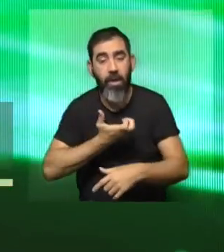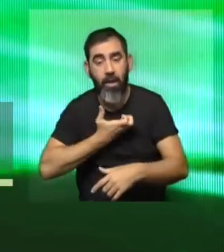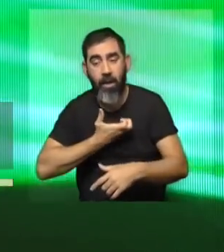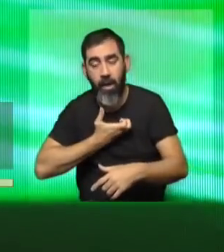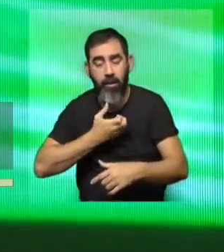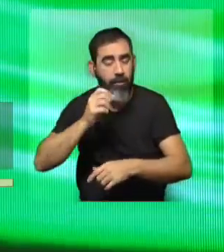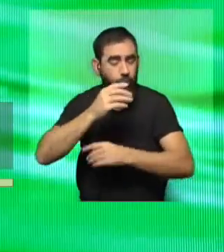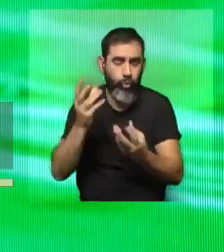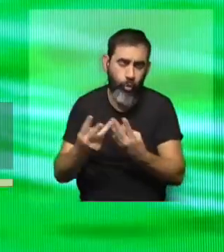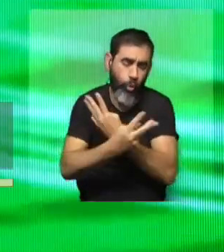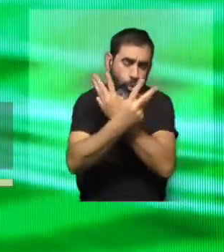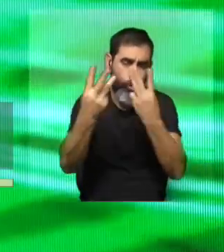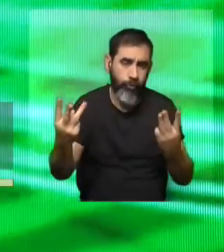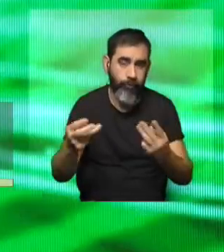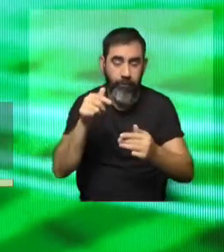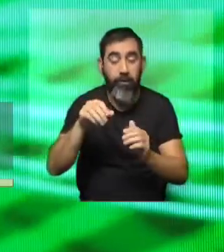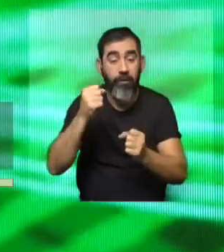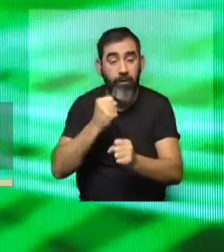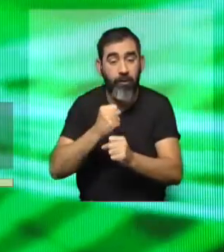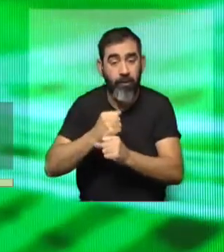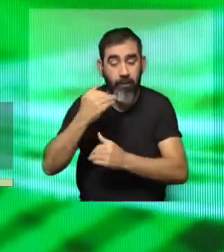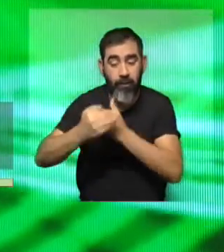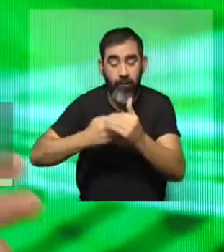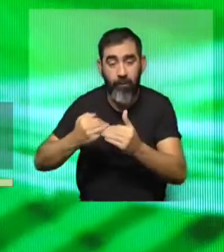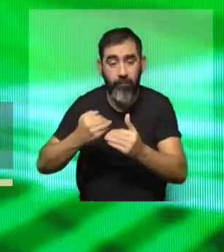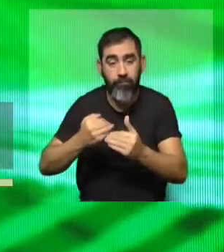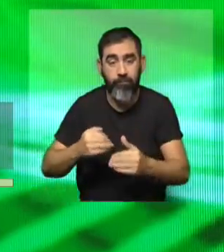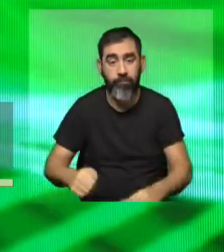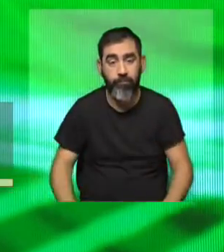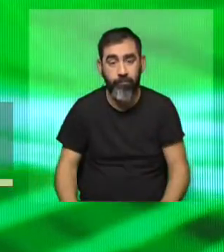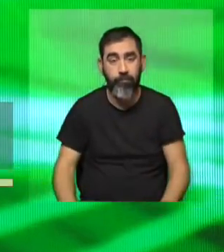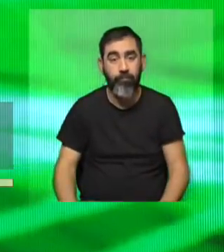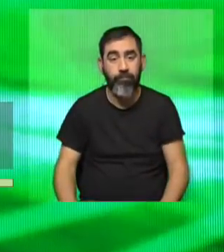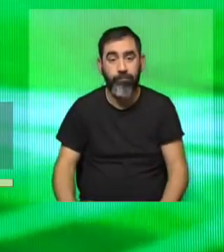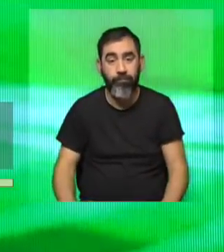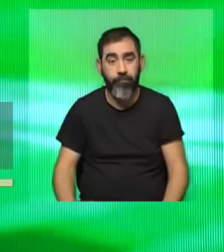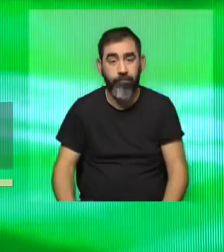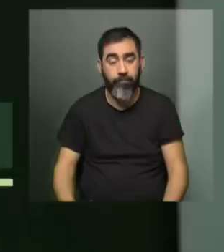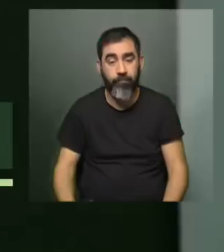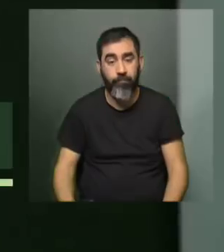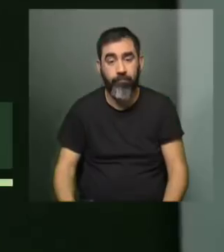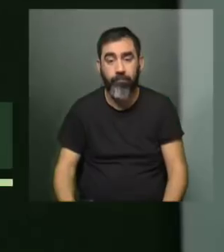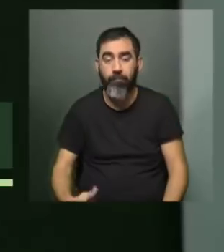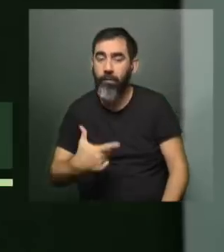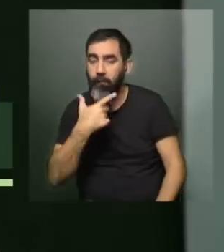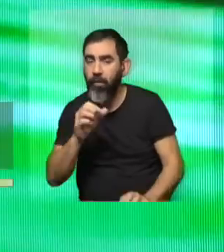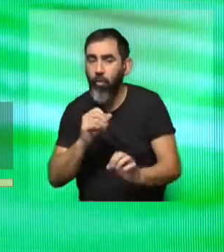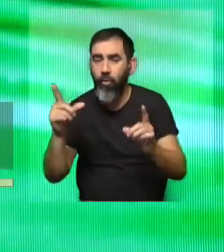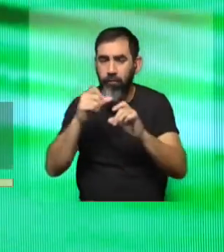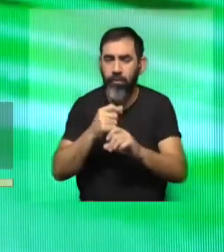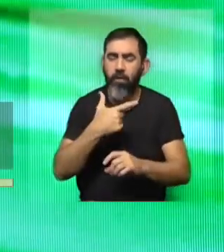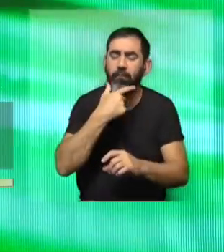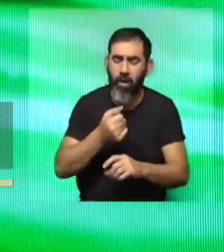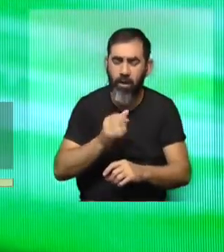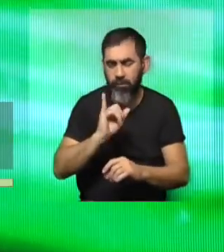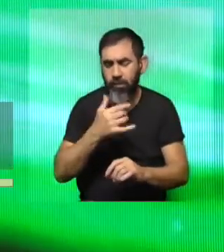concejales claro este y ese es el trabajo que venimos haciendo tratar de instalar ese esos espacios en los barrios y es fácil o es difícil no es fácil